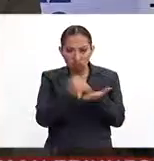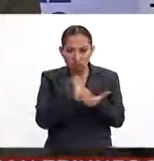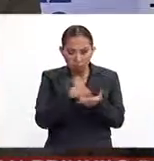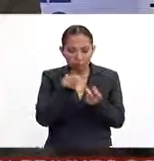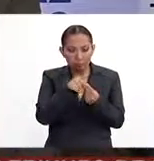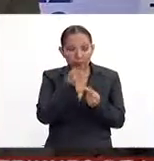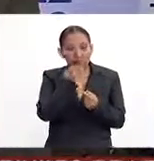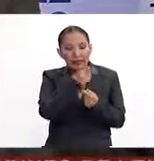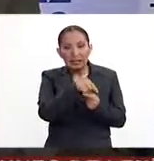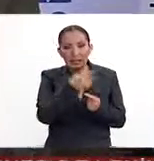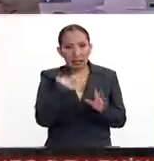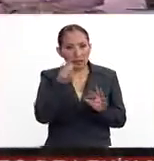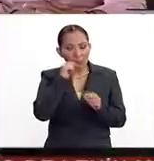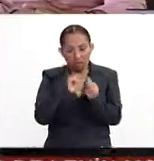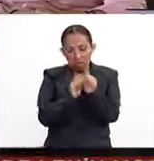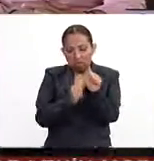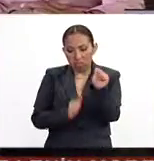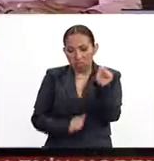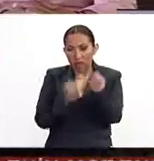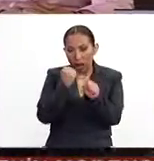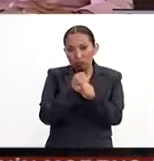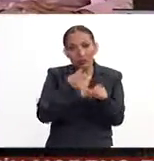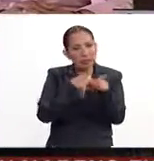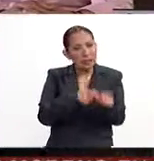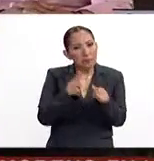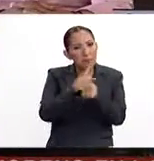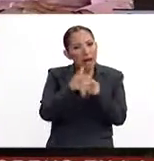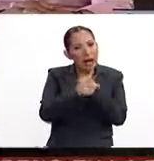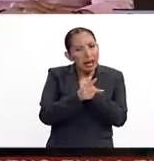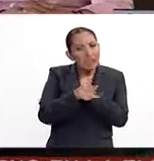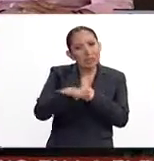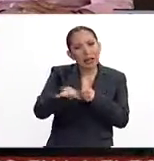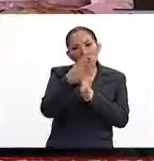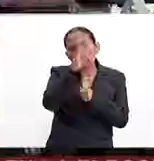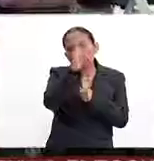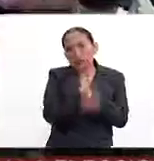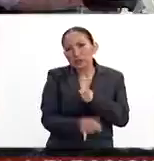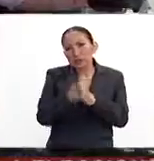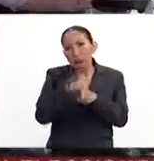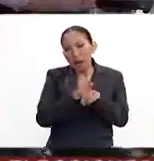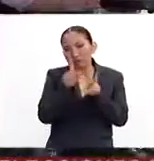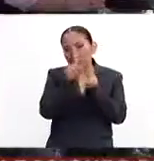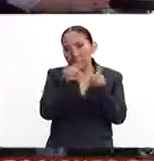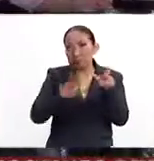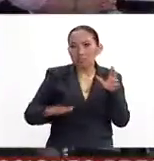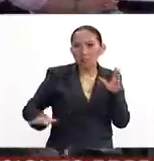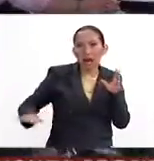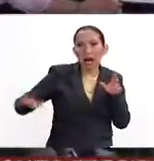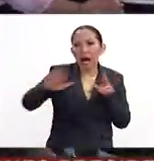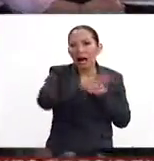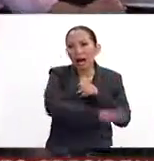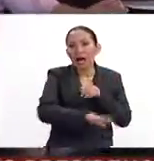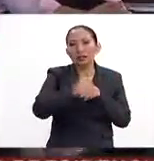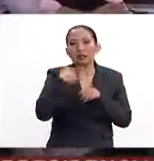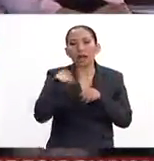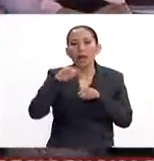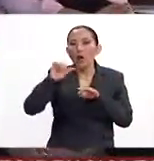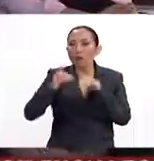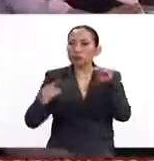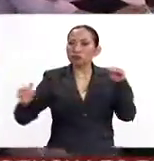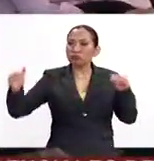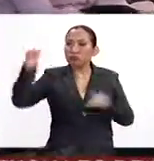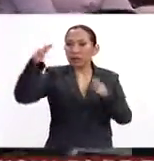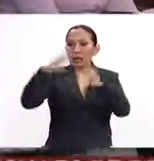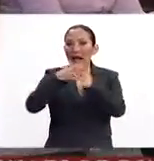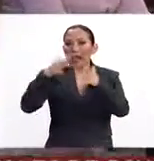y comentan que a pesar del retroceso del último año, el país sigue siendo casi 14% más pacífico que en el punto máximo